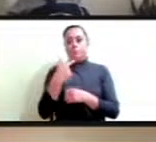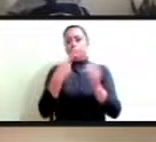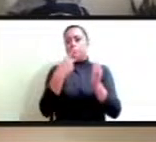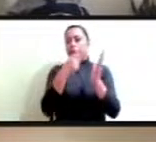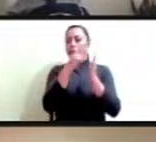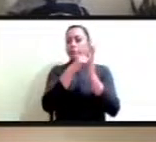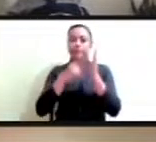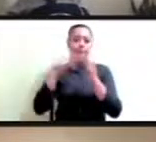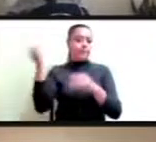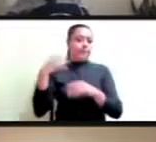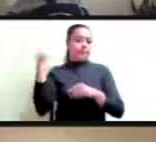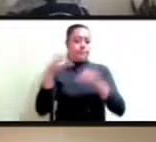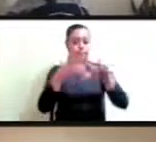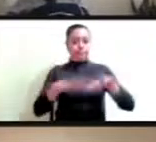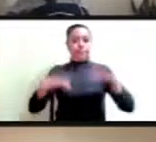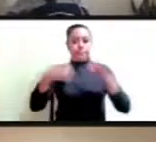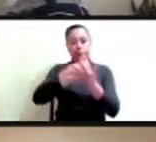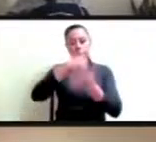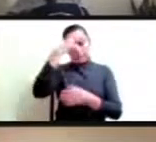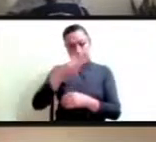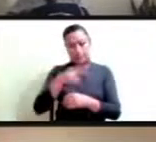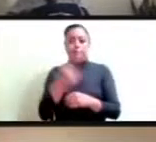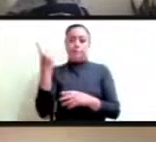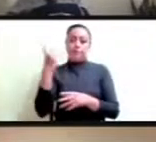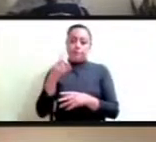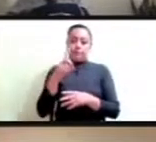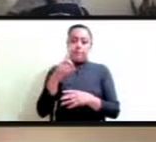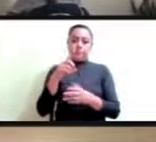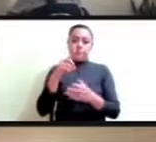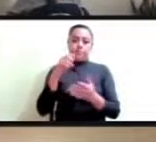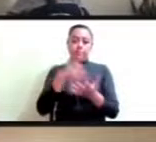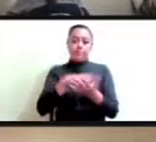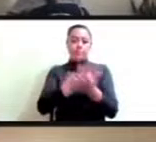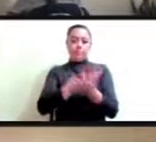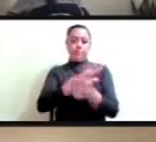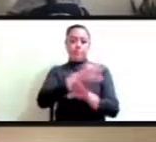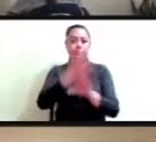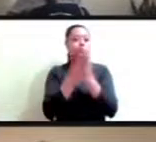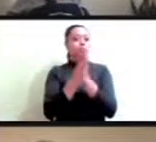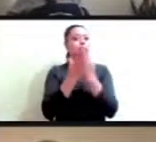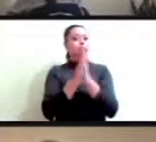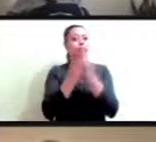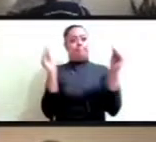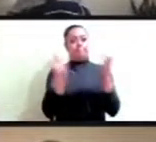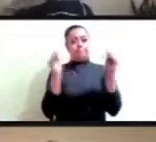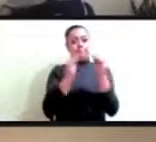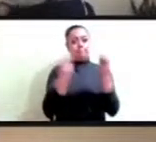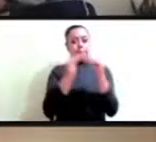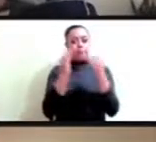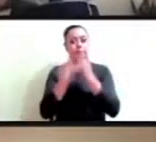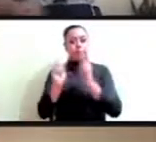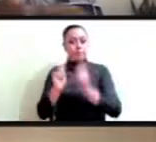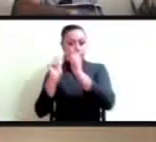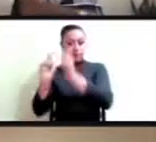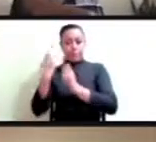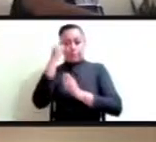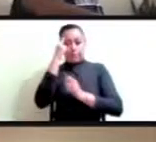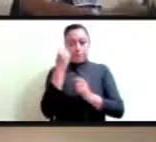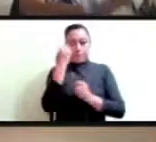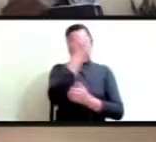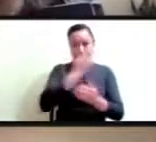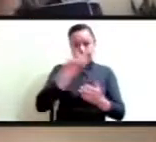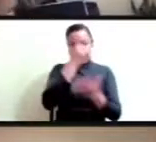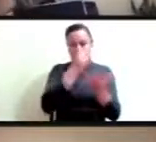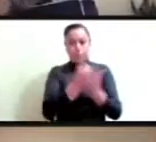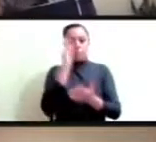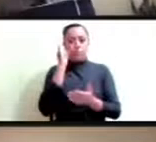se turna para su análisis y dictamen, se integrará al diario de los debates y se turna para su análisis y dictamen a la Comisión de